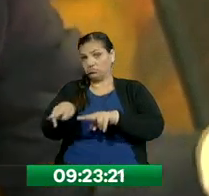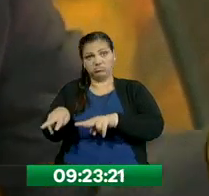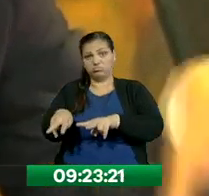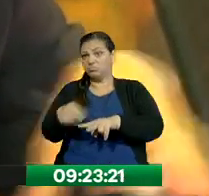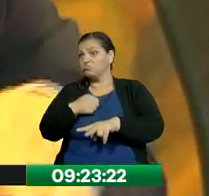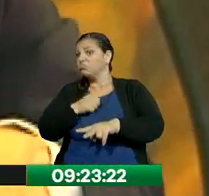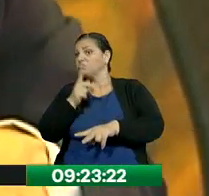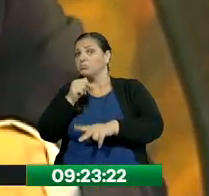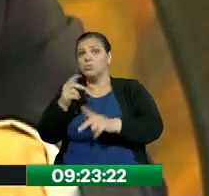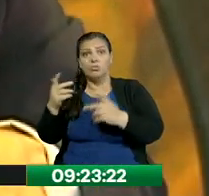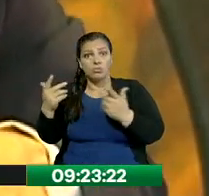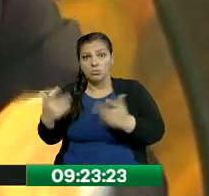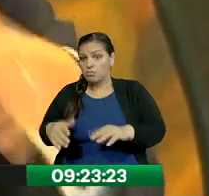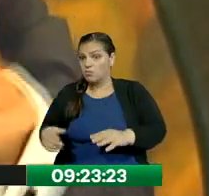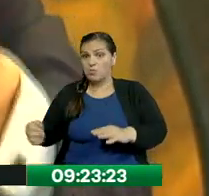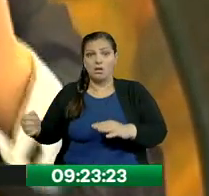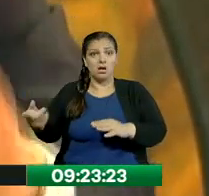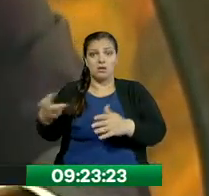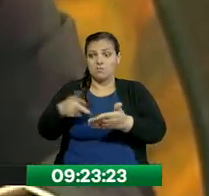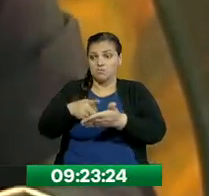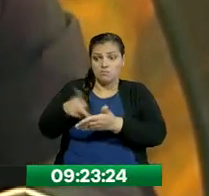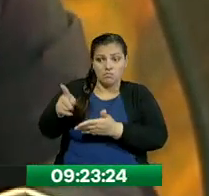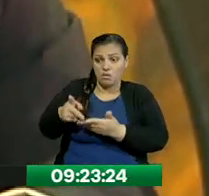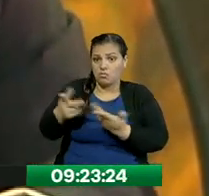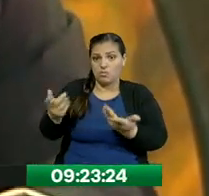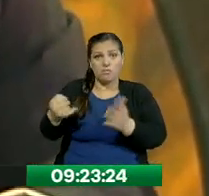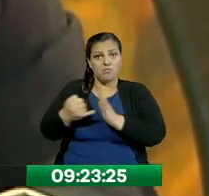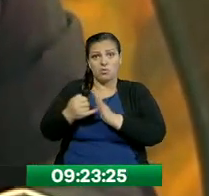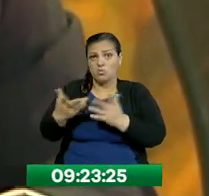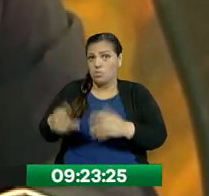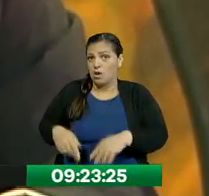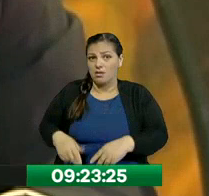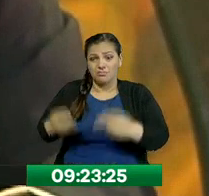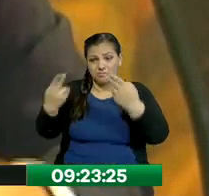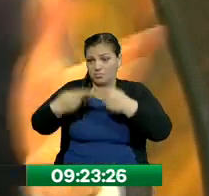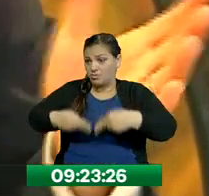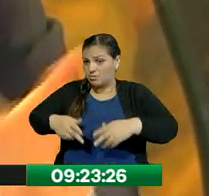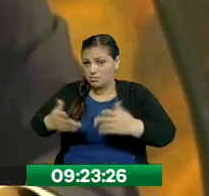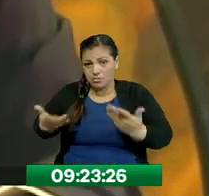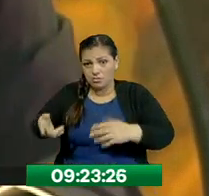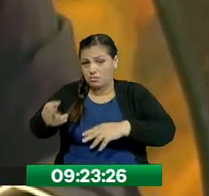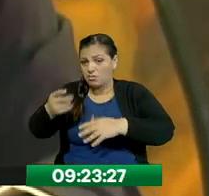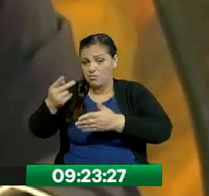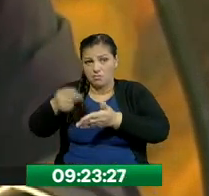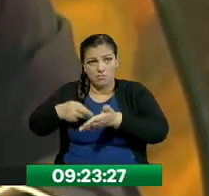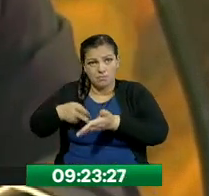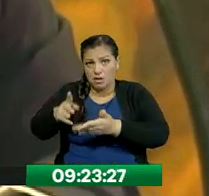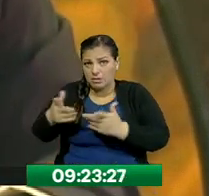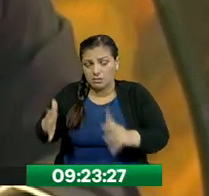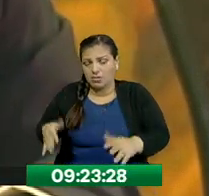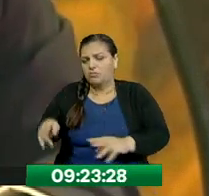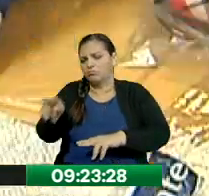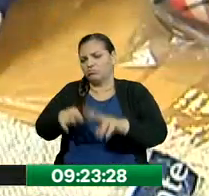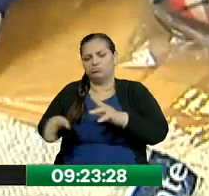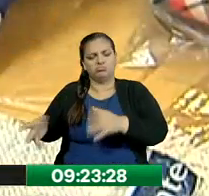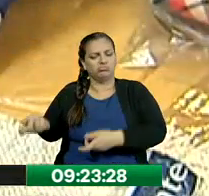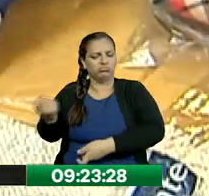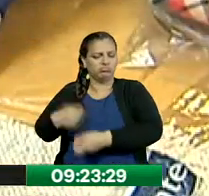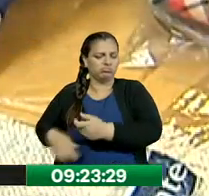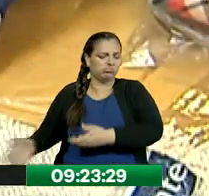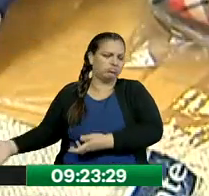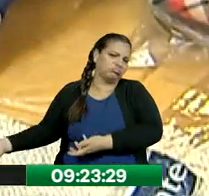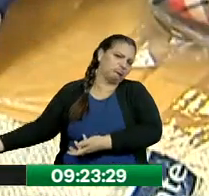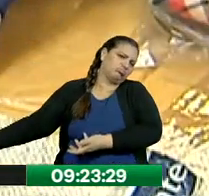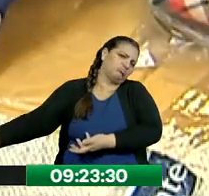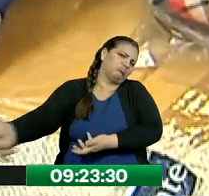ser puesta en adjudicaciones y se dio el tema de la adjudicación gratuita, que ya se lo ha hecho con otras instituciones, fundaciones, etc. La